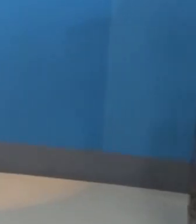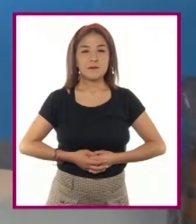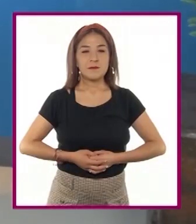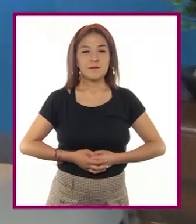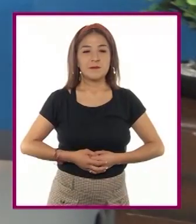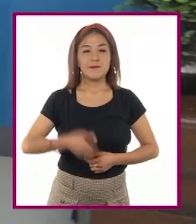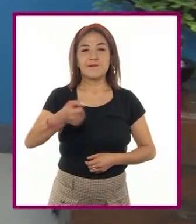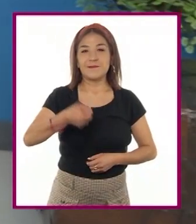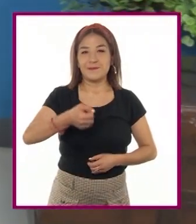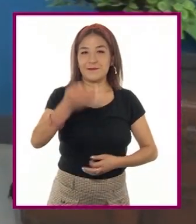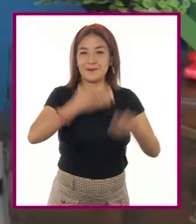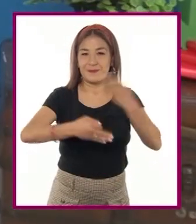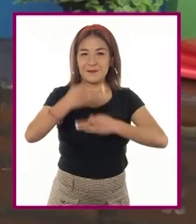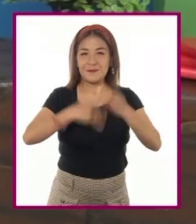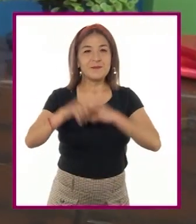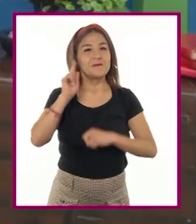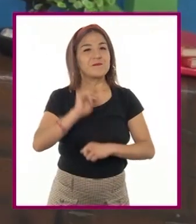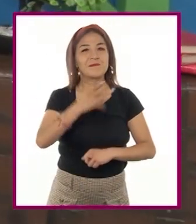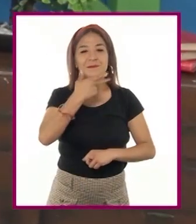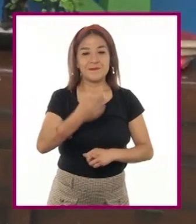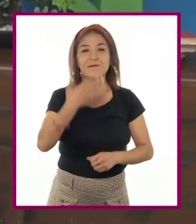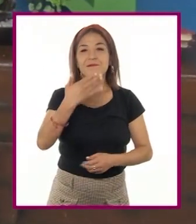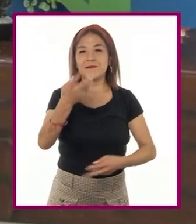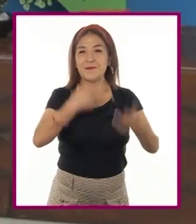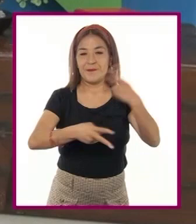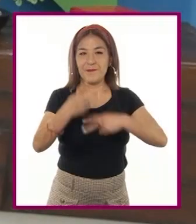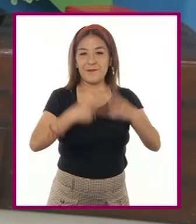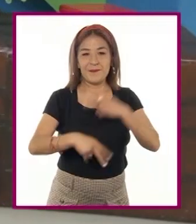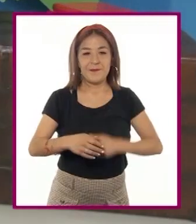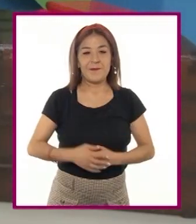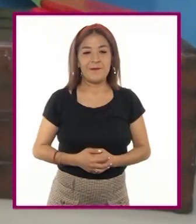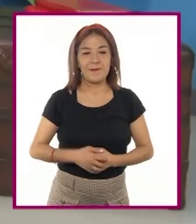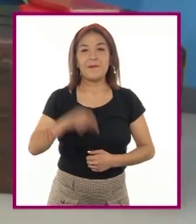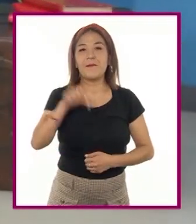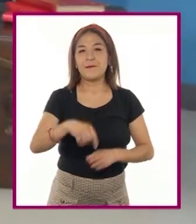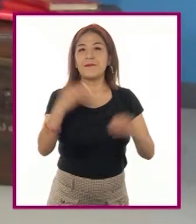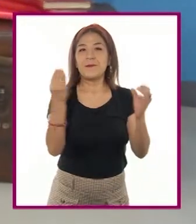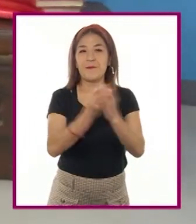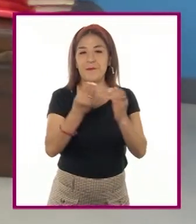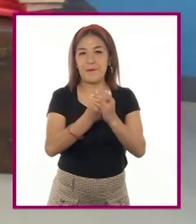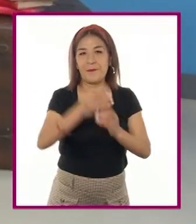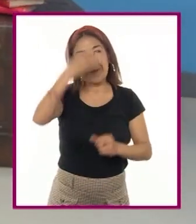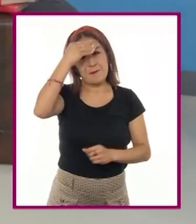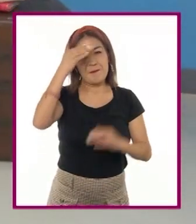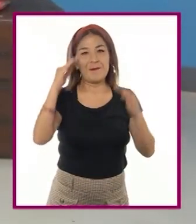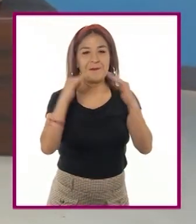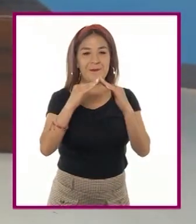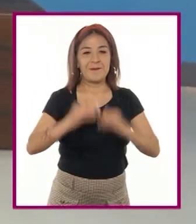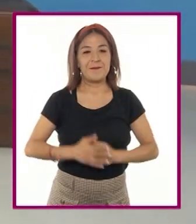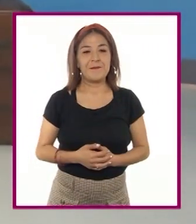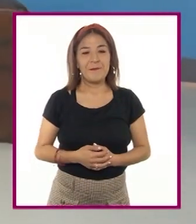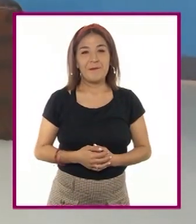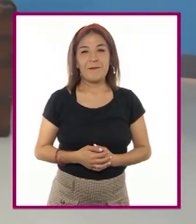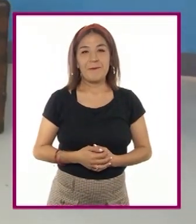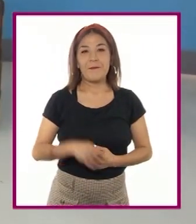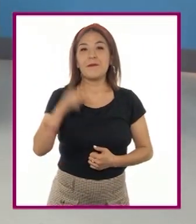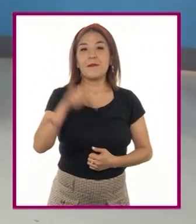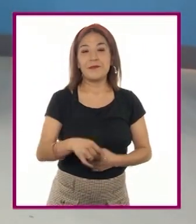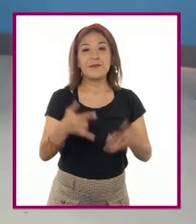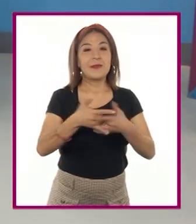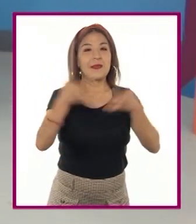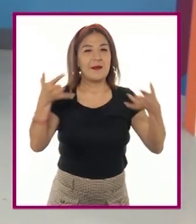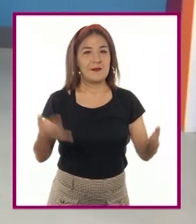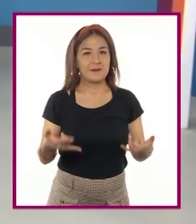Saludos a todas y todos. Bienvenidas y bienvenidos a otra sesión de Aprende en Casa correspondiente a la